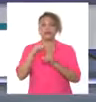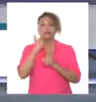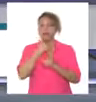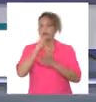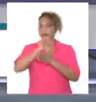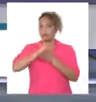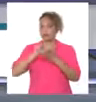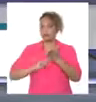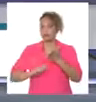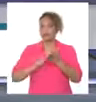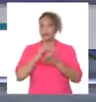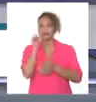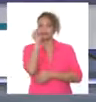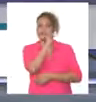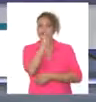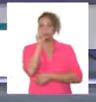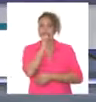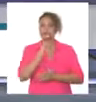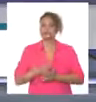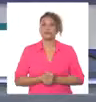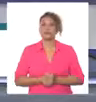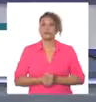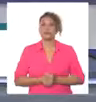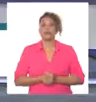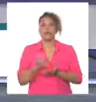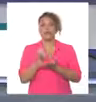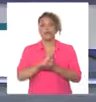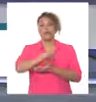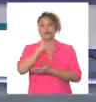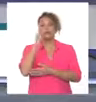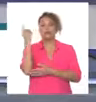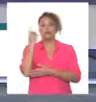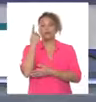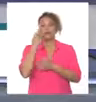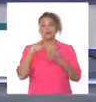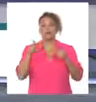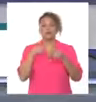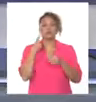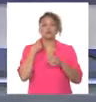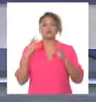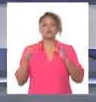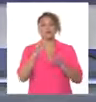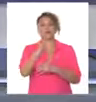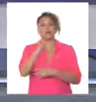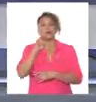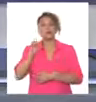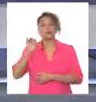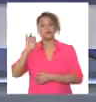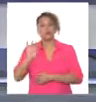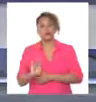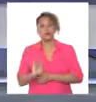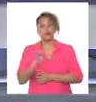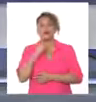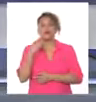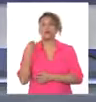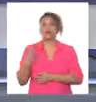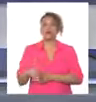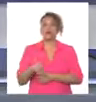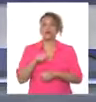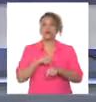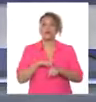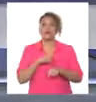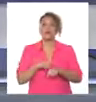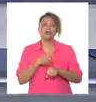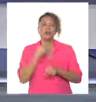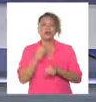Con desbordante talento, la merecedora del Premio Nacional de Música en 2007 aprovechó la ruta que había conquistado el feeling para dejar